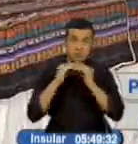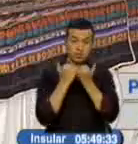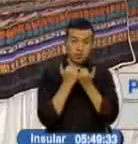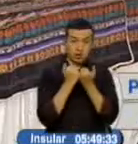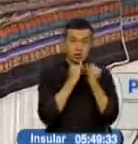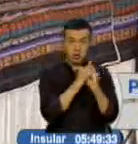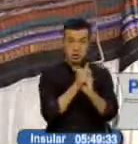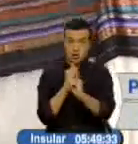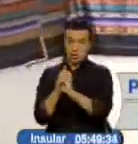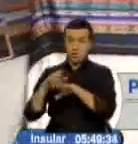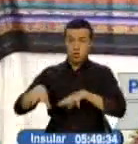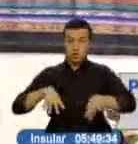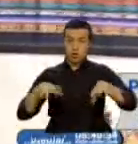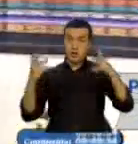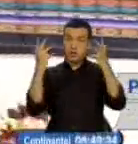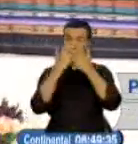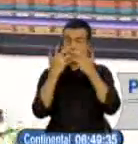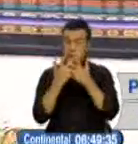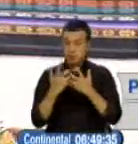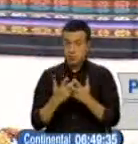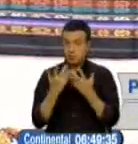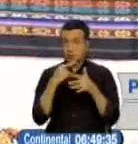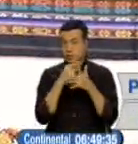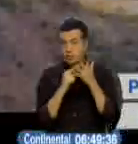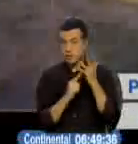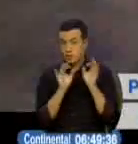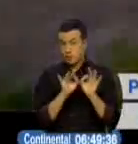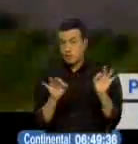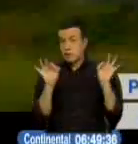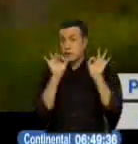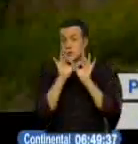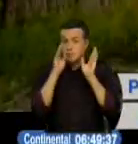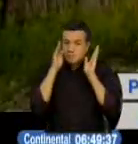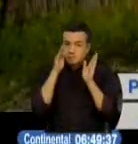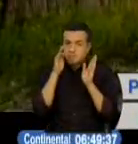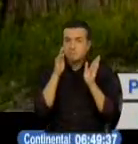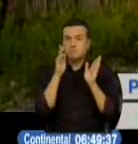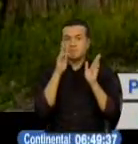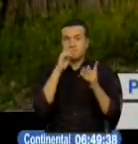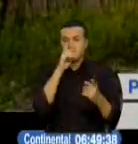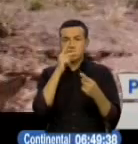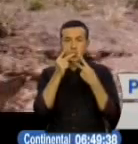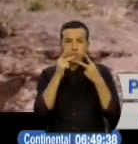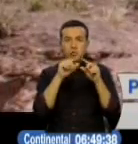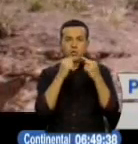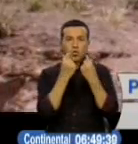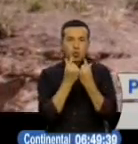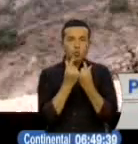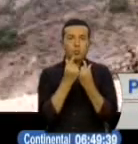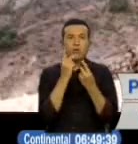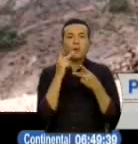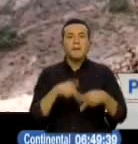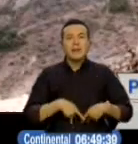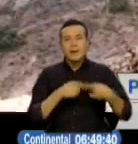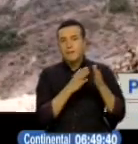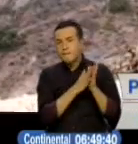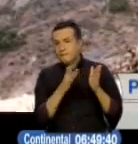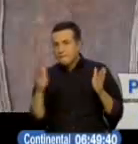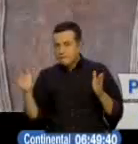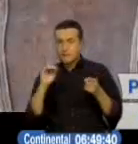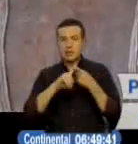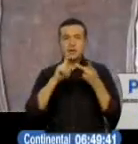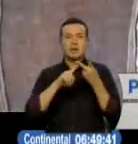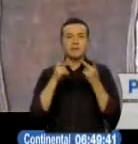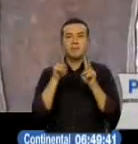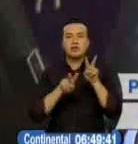con el objetivo de coordinar y articular las políticas y lineamientos necesarios que permitan la ejecución de las misiones Toda una Vida y las Manuelas encargadas de apoyar a las personas